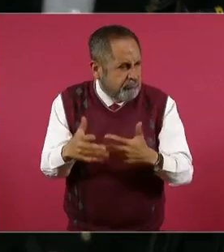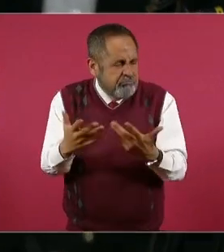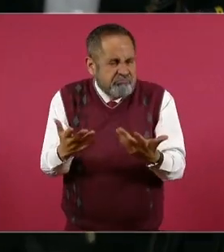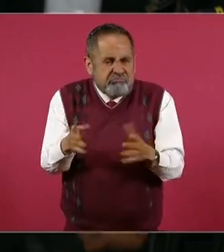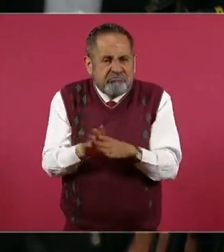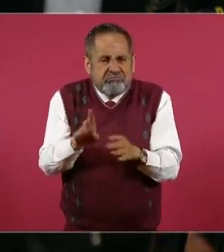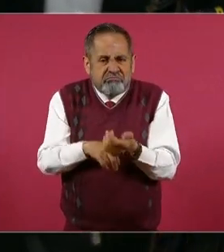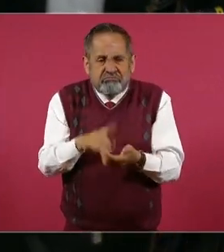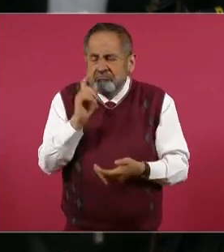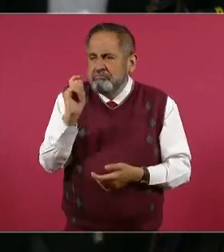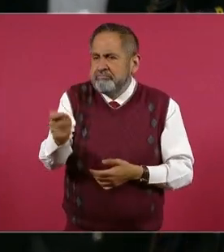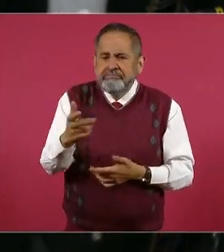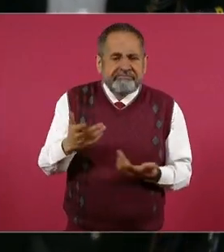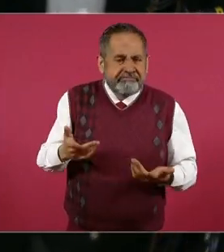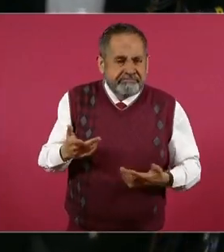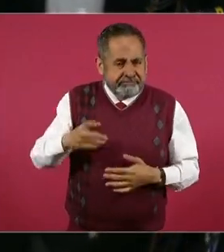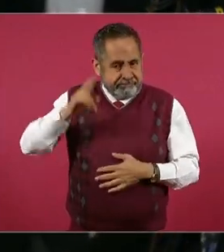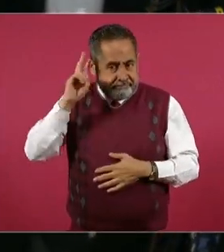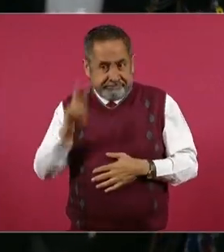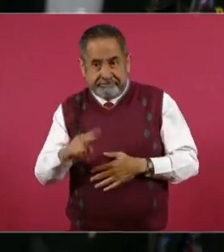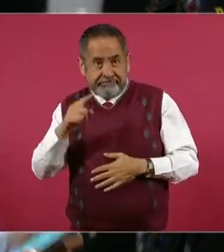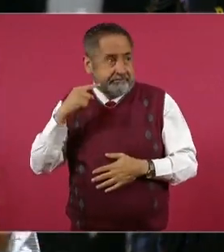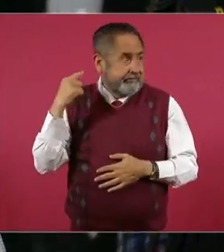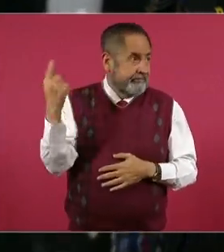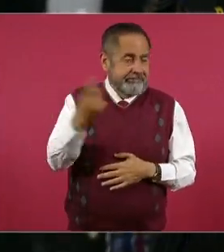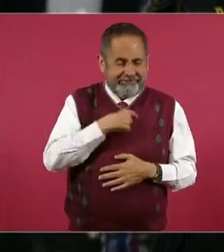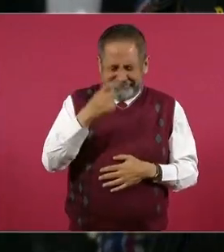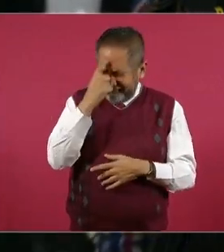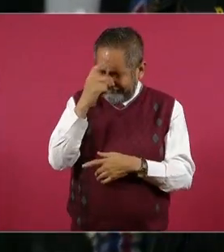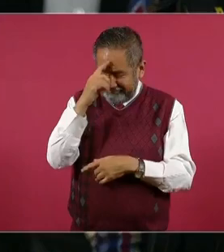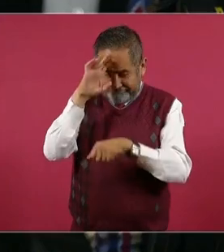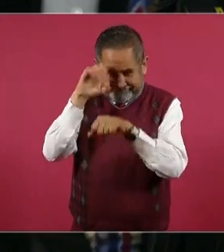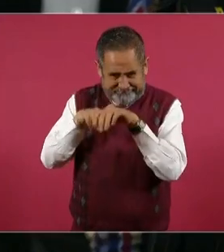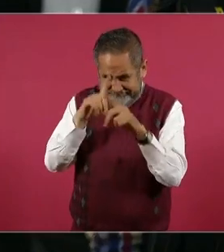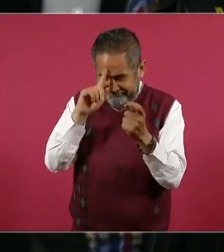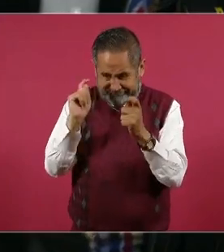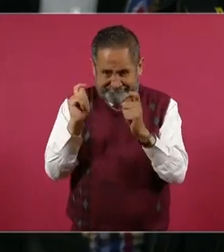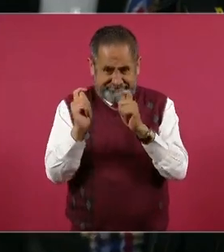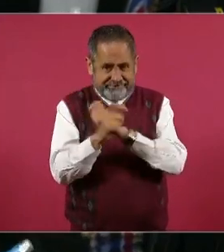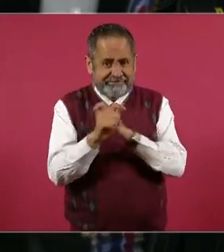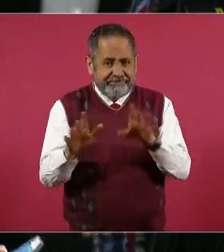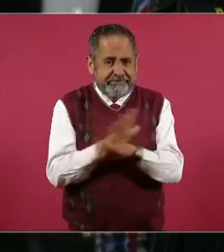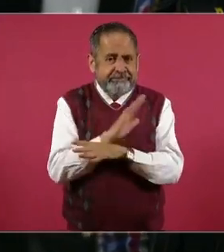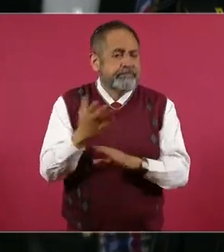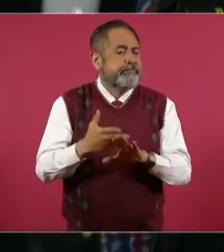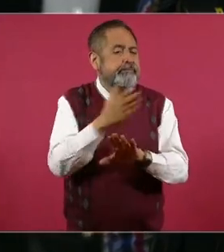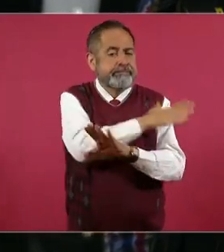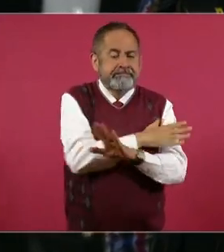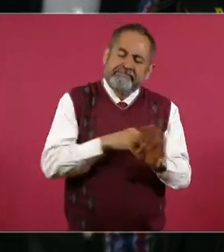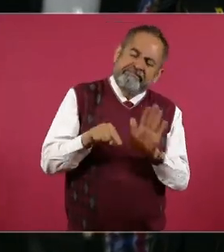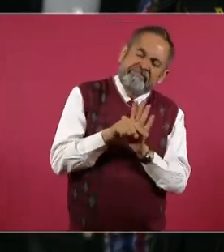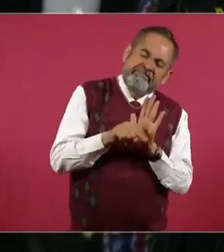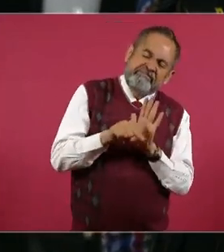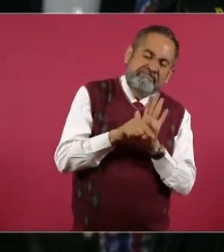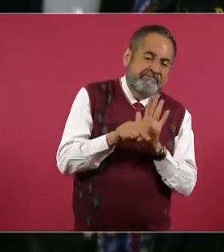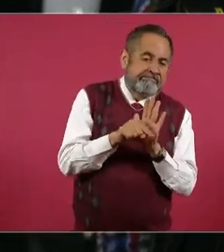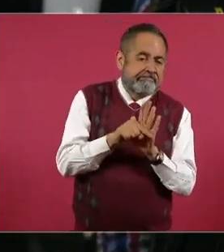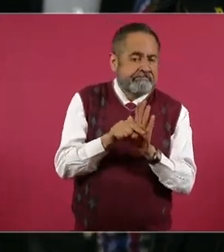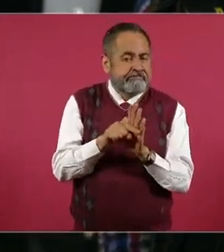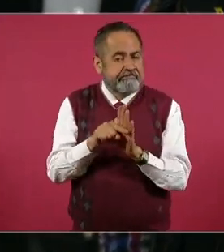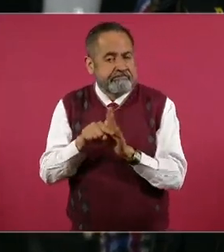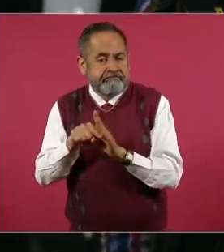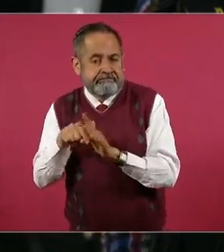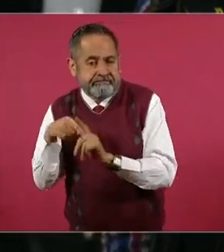¿Es realmente se está logrando cambiar esta cultura tan negativa que se tenía